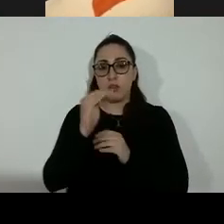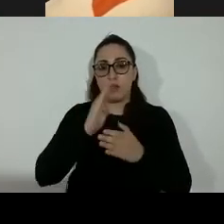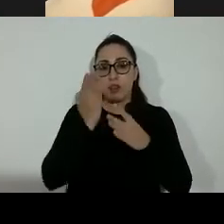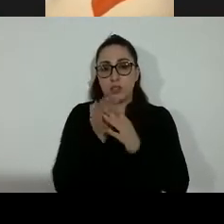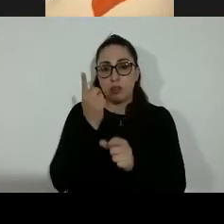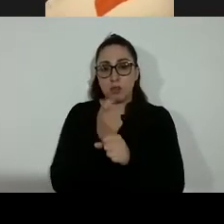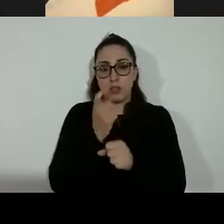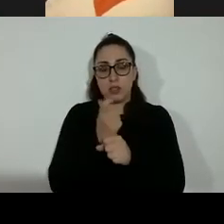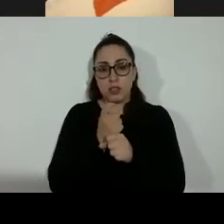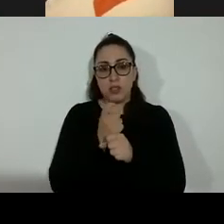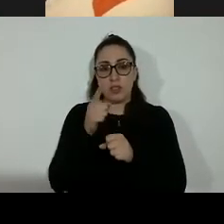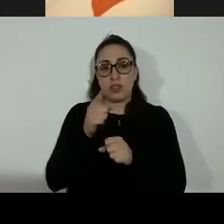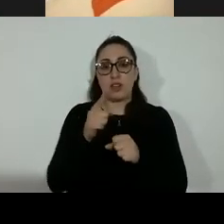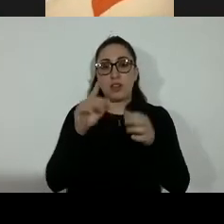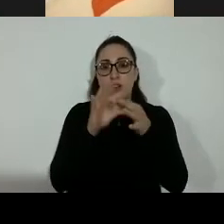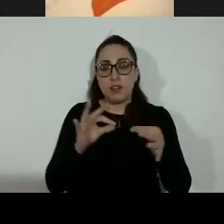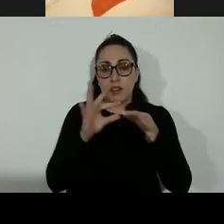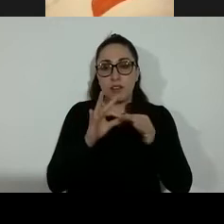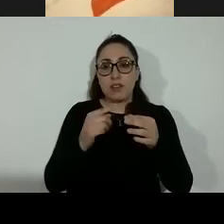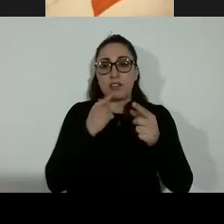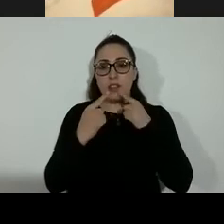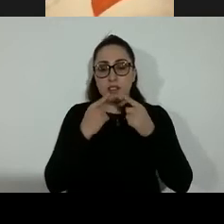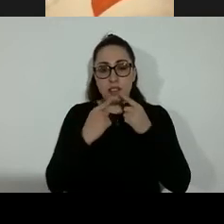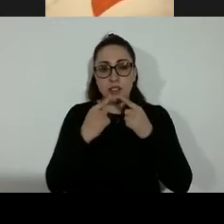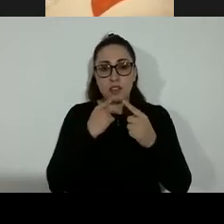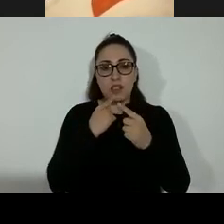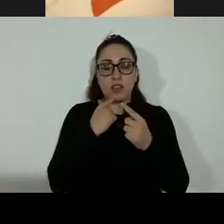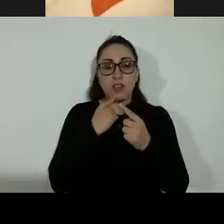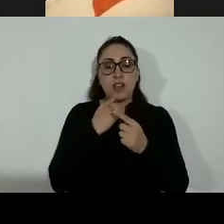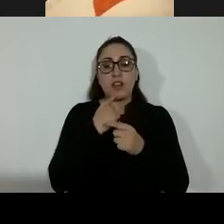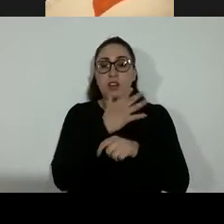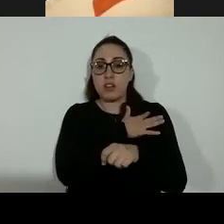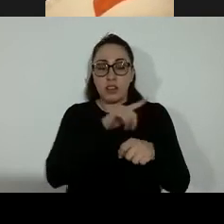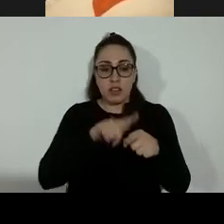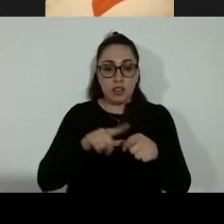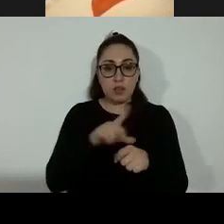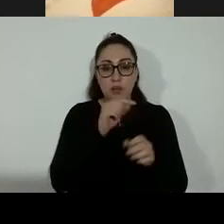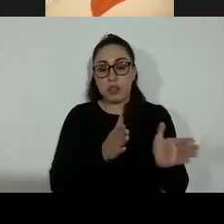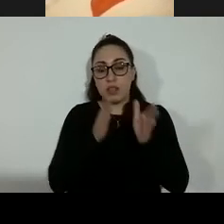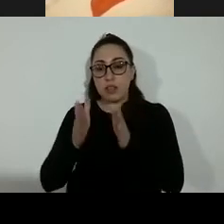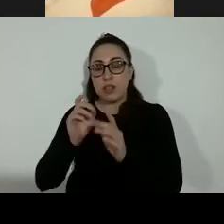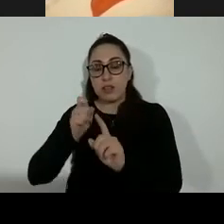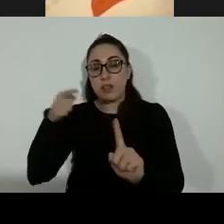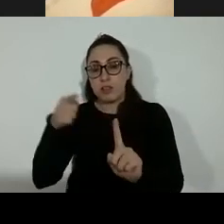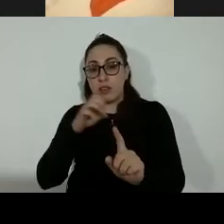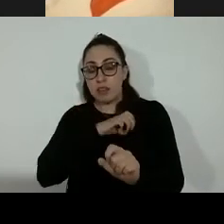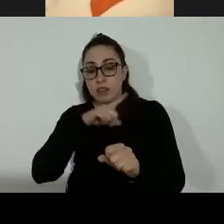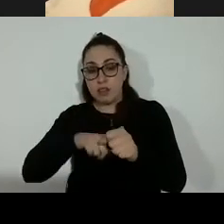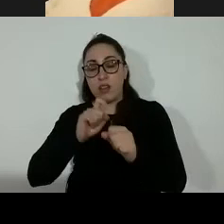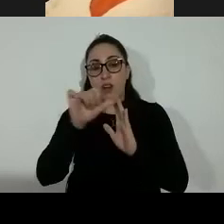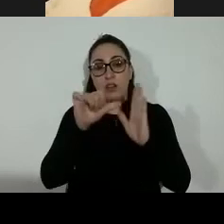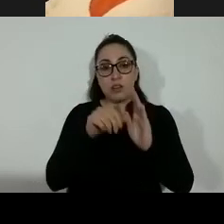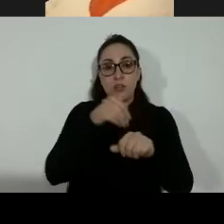primera, se discutirán y votarán en lo general y después en lo particular cada uno de los artículos. Cuando